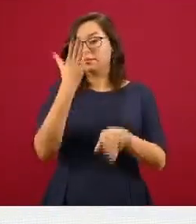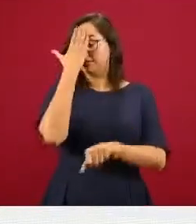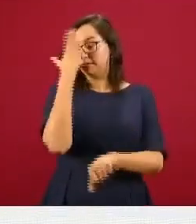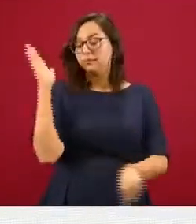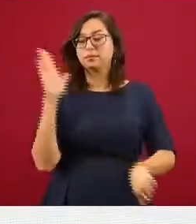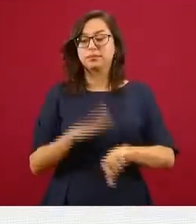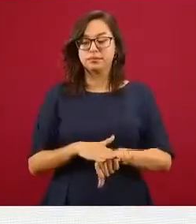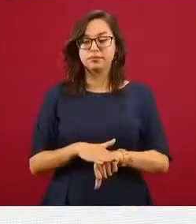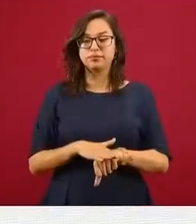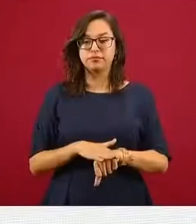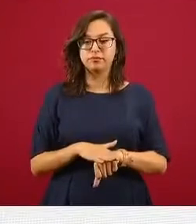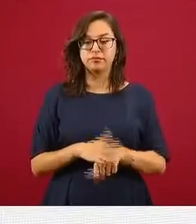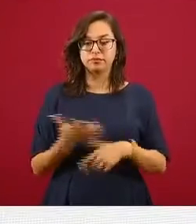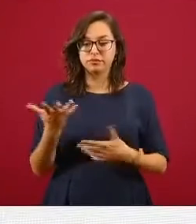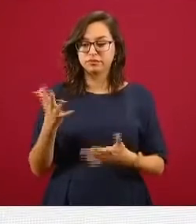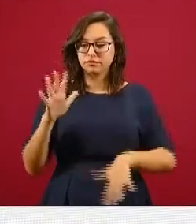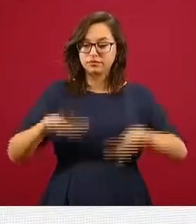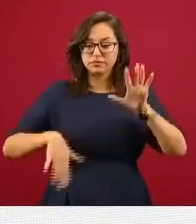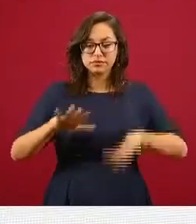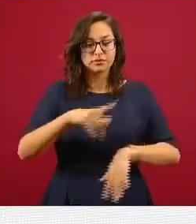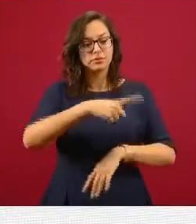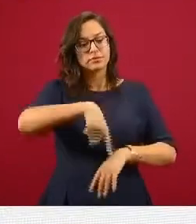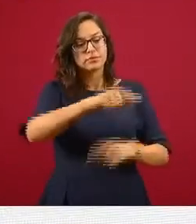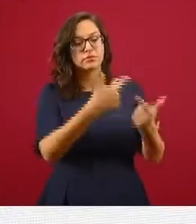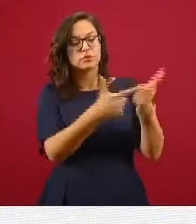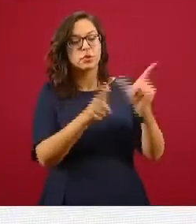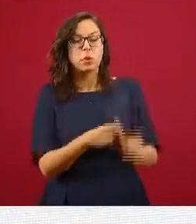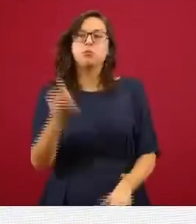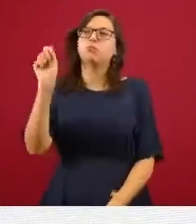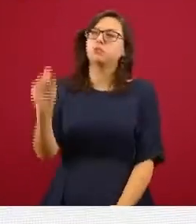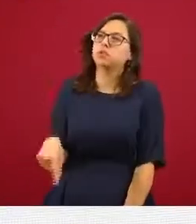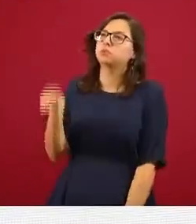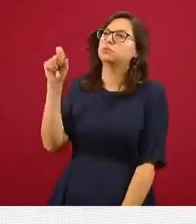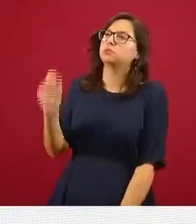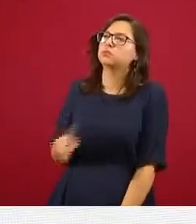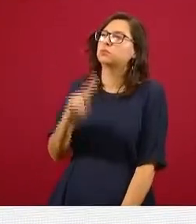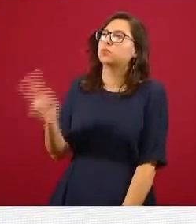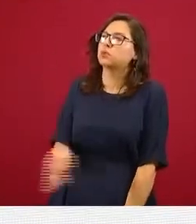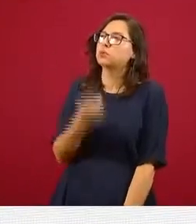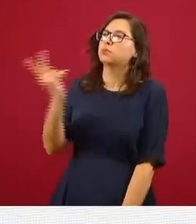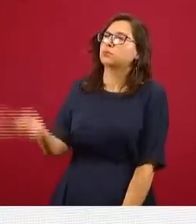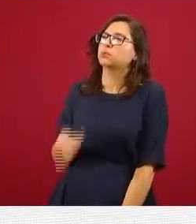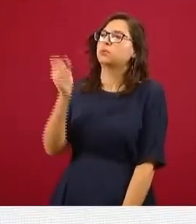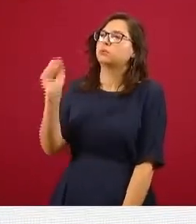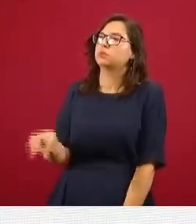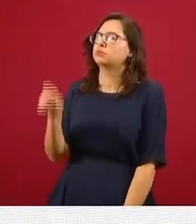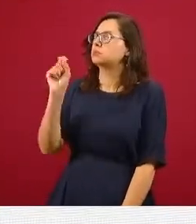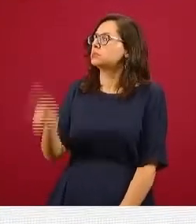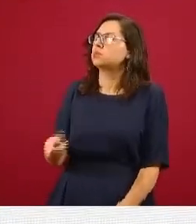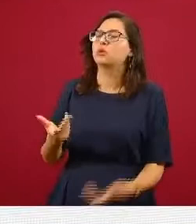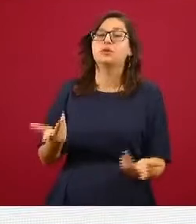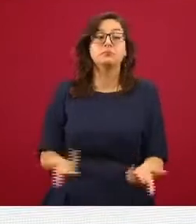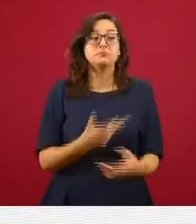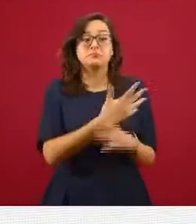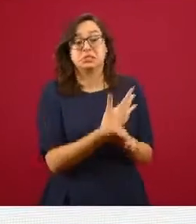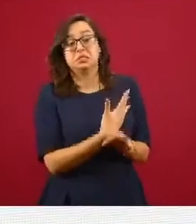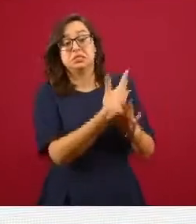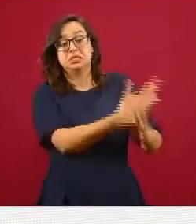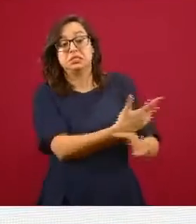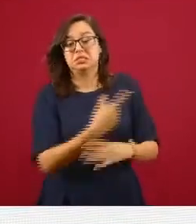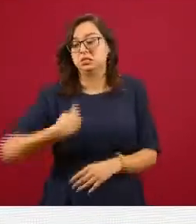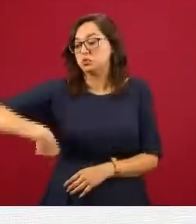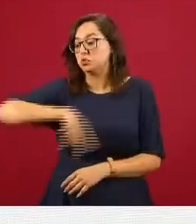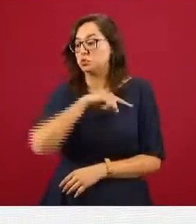veces también este grupo social de las preguntas repetitivas insiste en que no reaccionamos